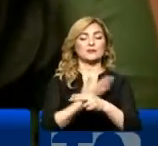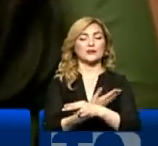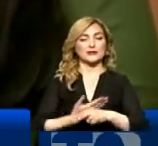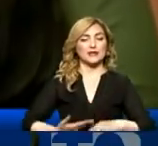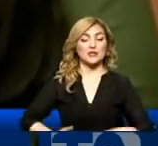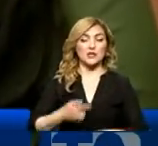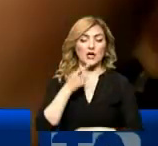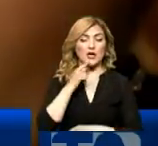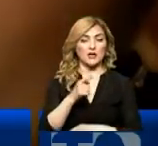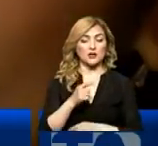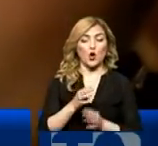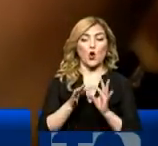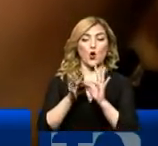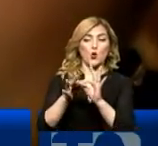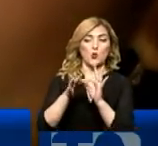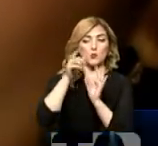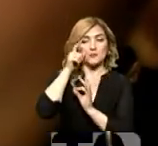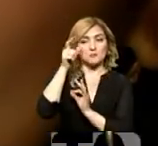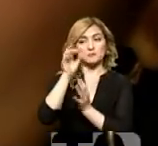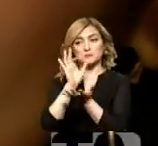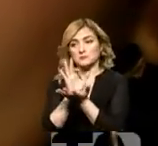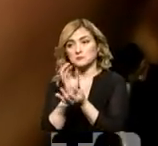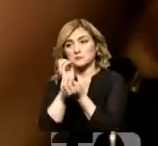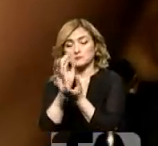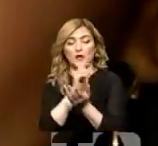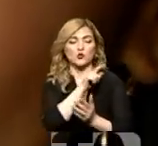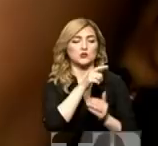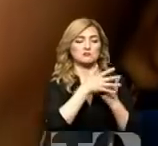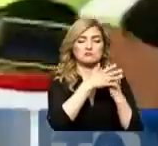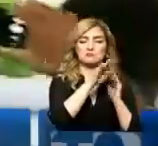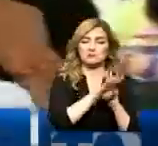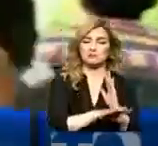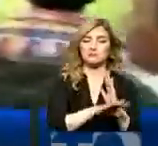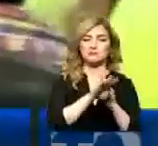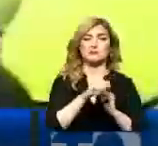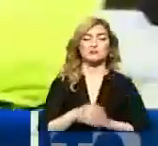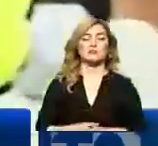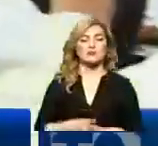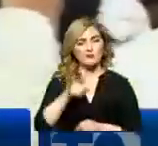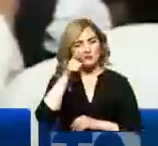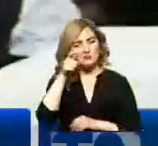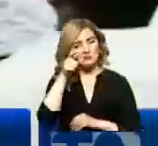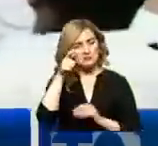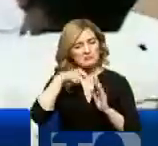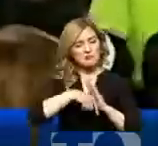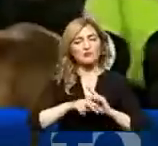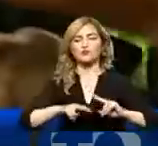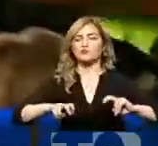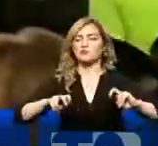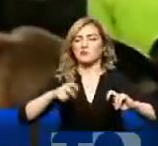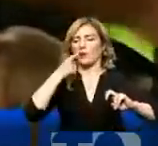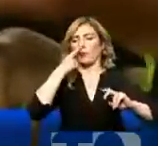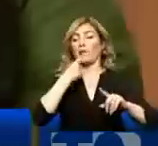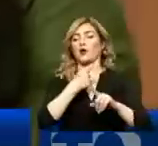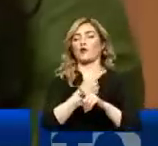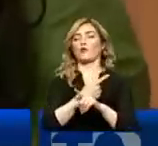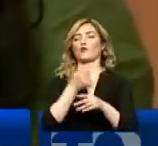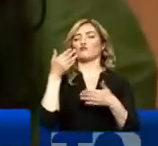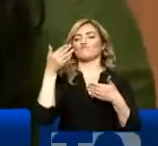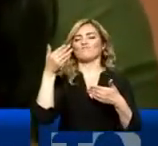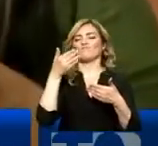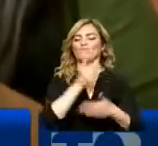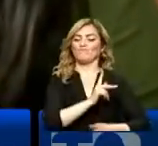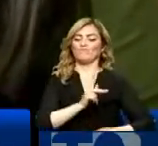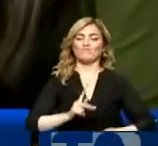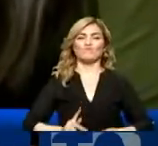valorar esta cooperación. Diana Salazar reconoce la trascendencia de esta investigación. A su criterio, no solo hay intereses políticos en juego.